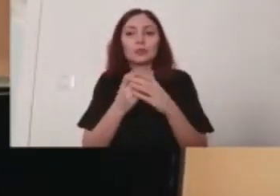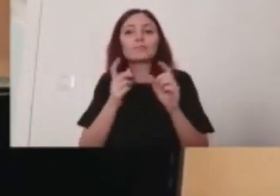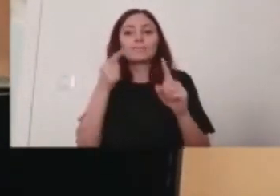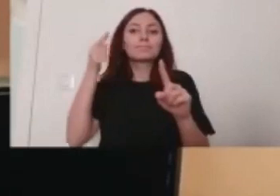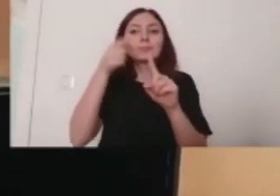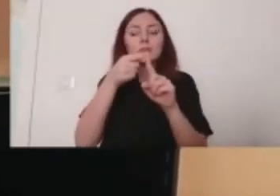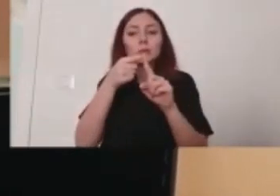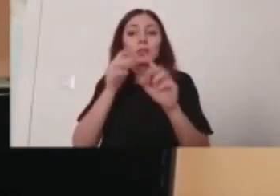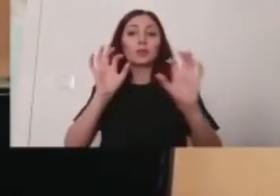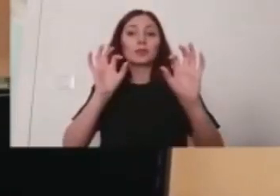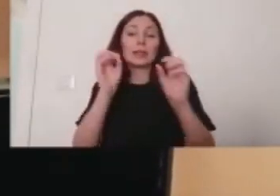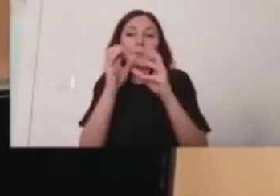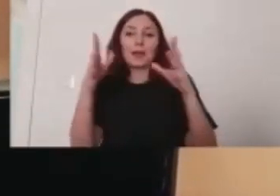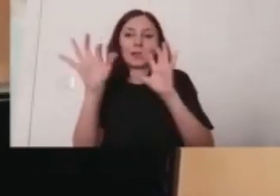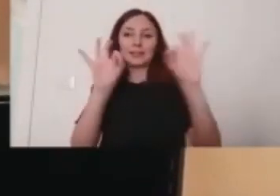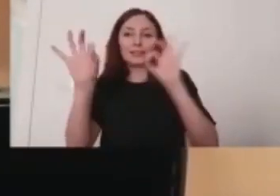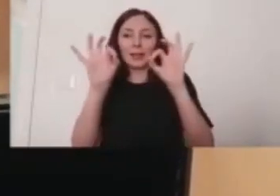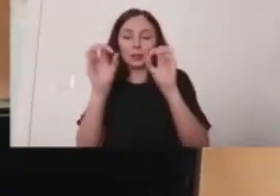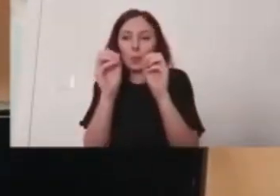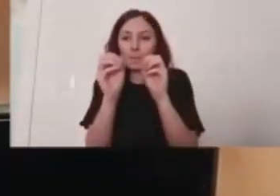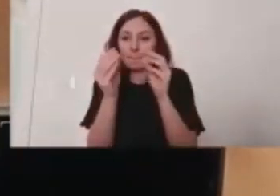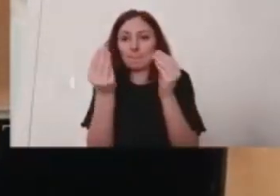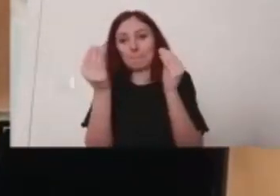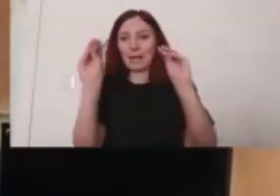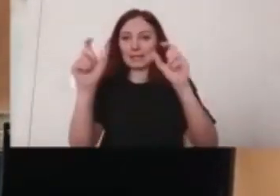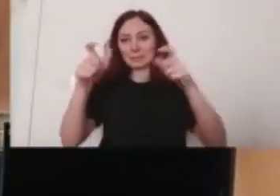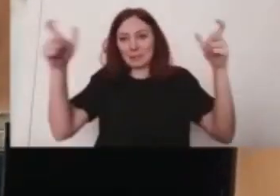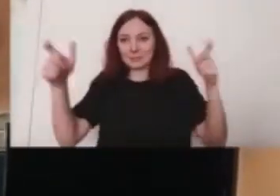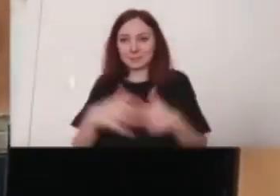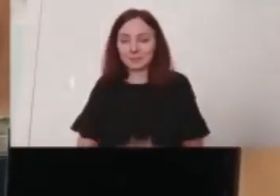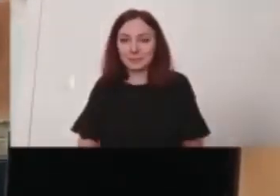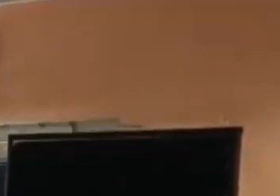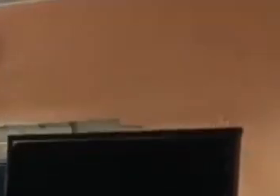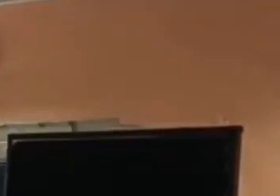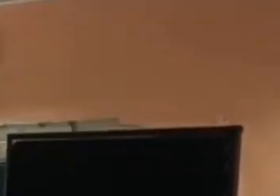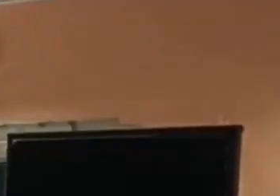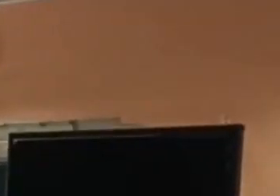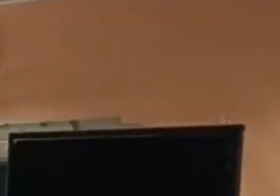con el objetivo de contribuir a hacer más grande la magia del teatro.